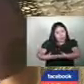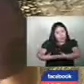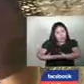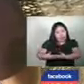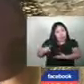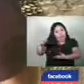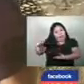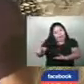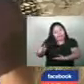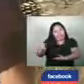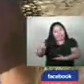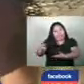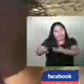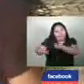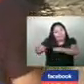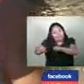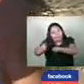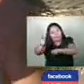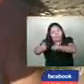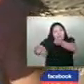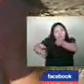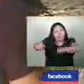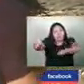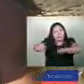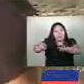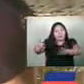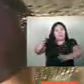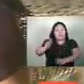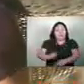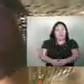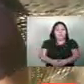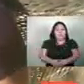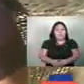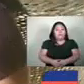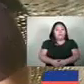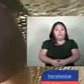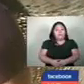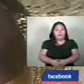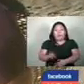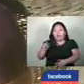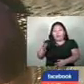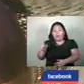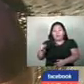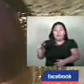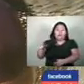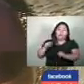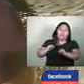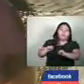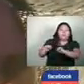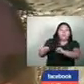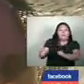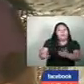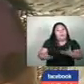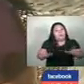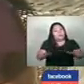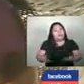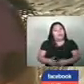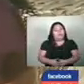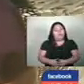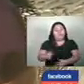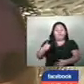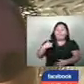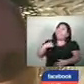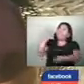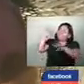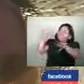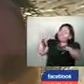coincidiera con ese viaje en ese tráiler y él fuera ahí y perdiera su vida, pues que yo